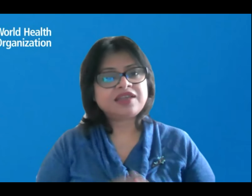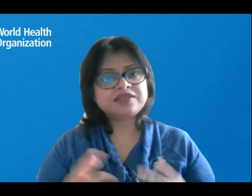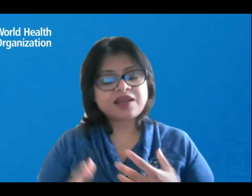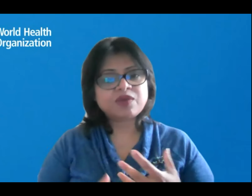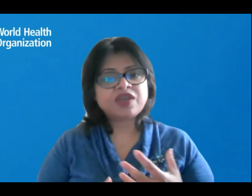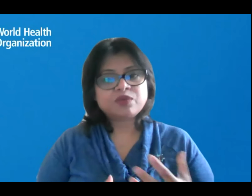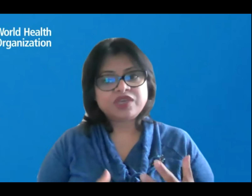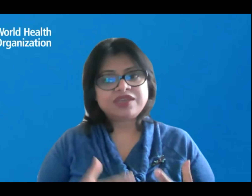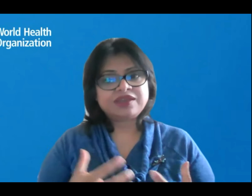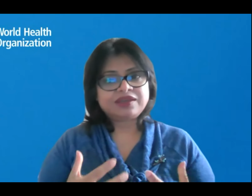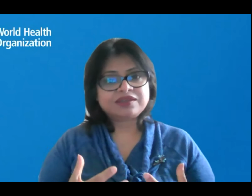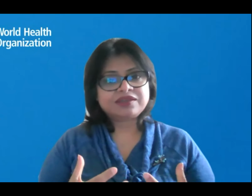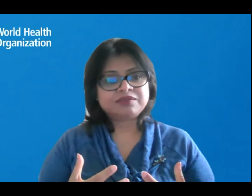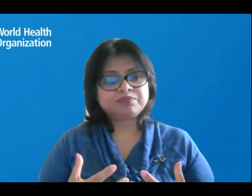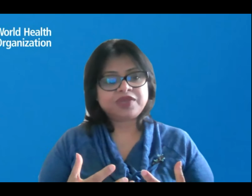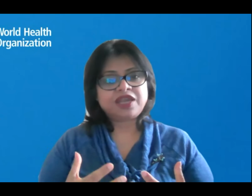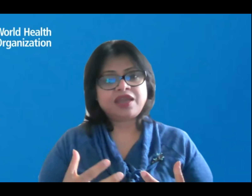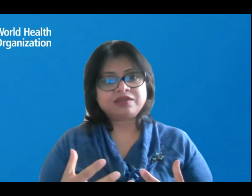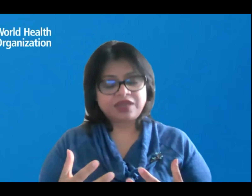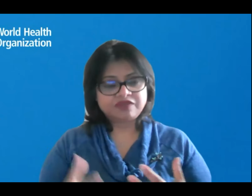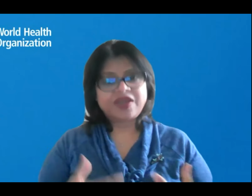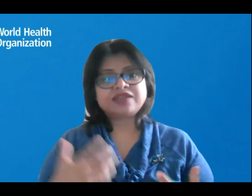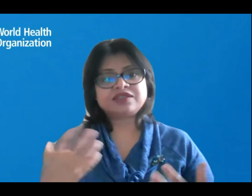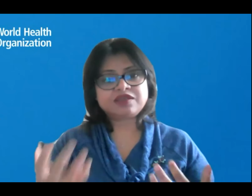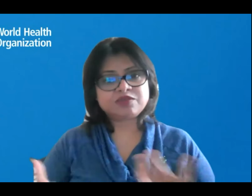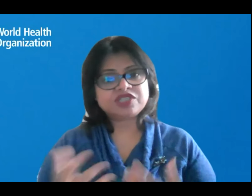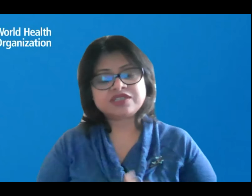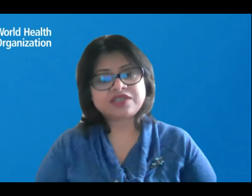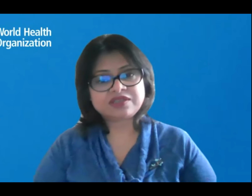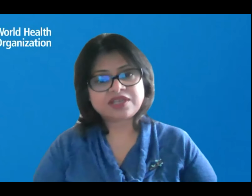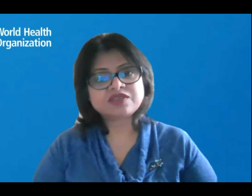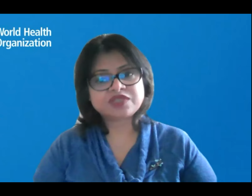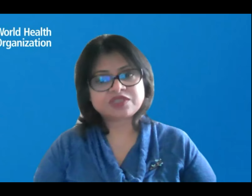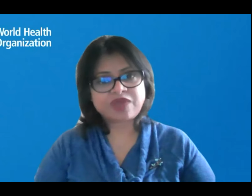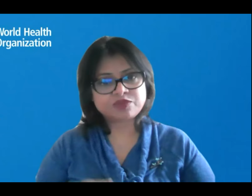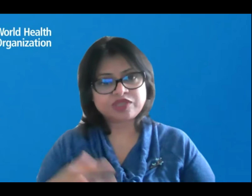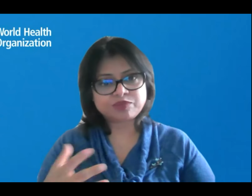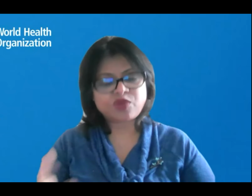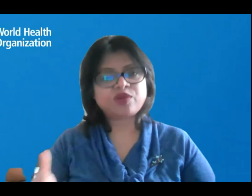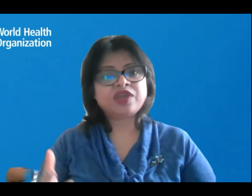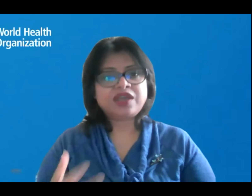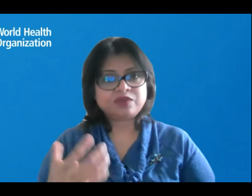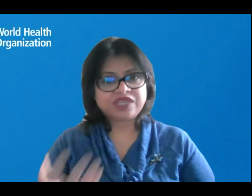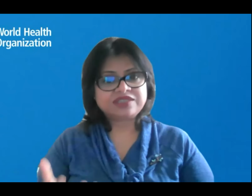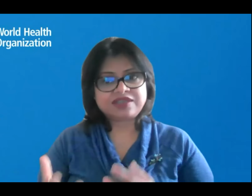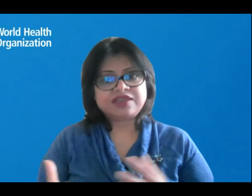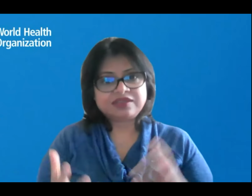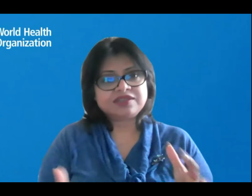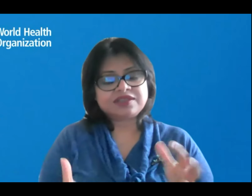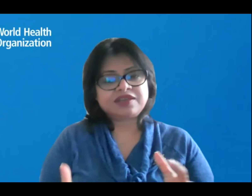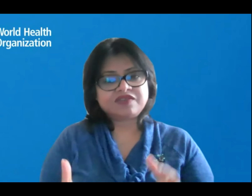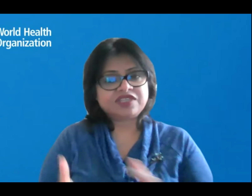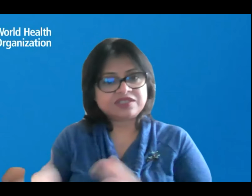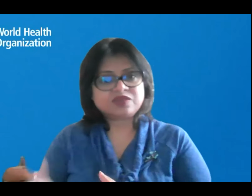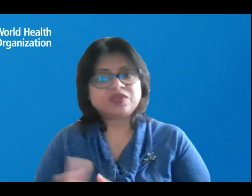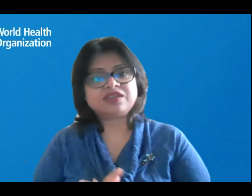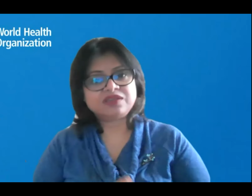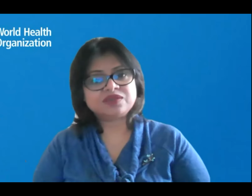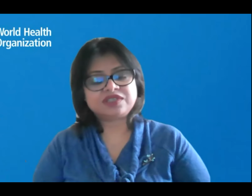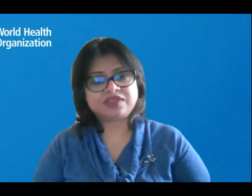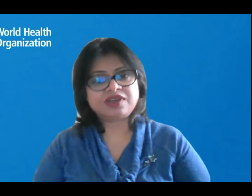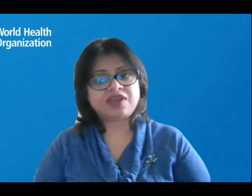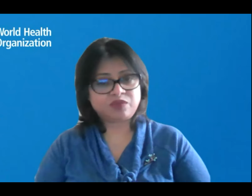asignación y movilización de recursos. Así es como podemos avanzar con la gestión de emergencias